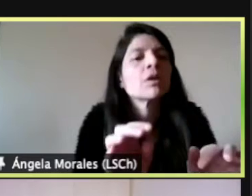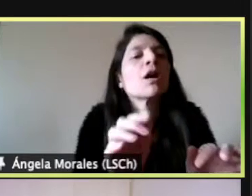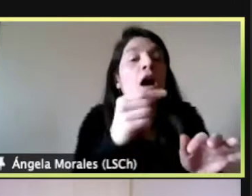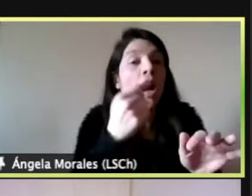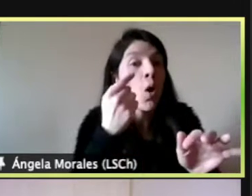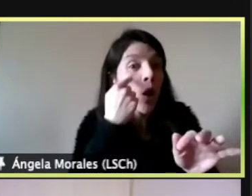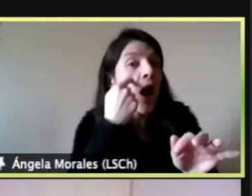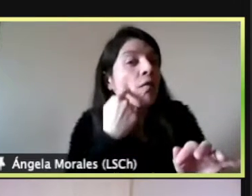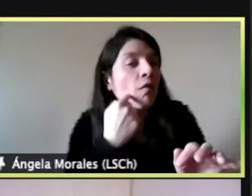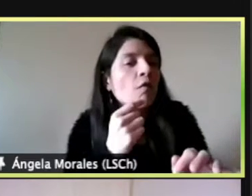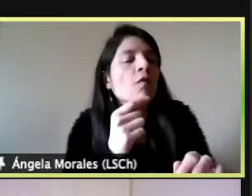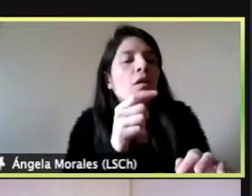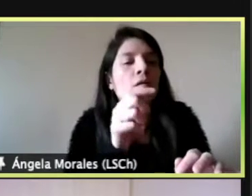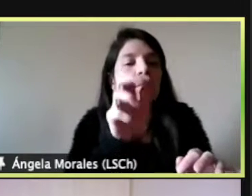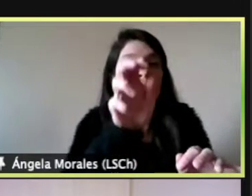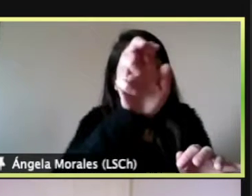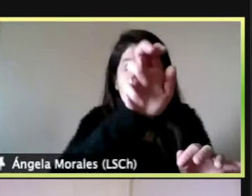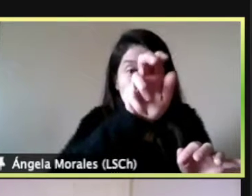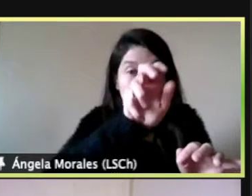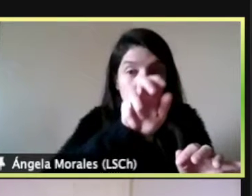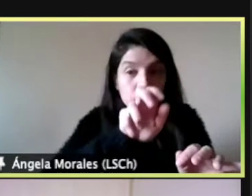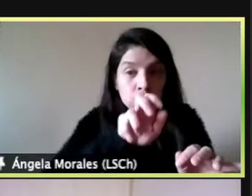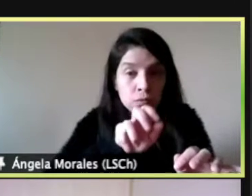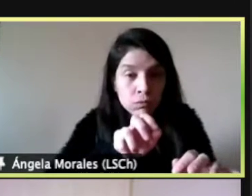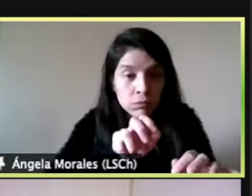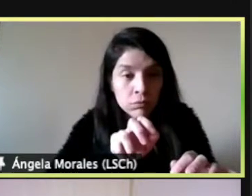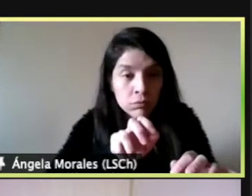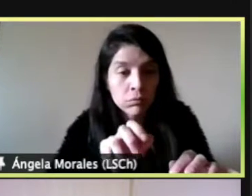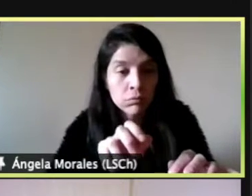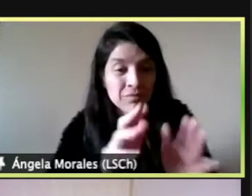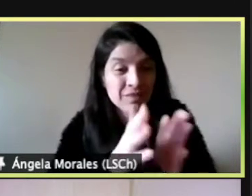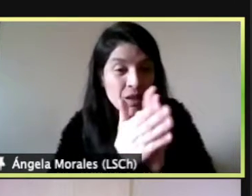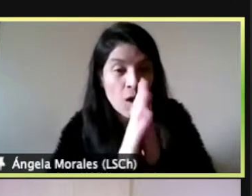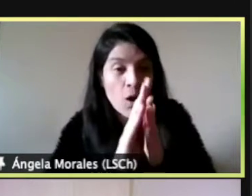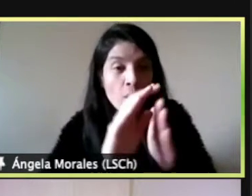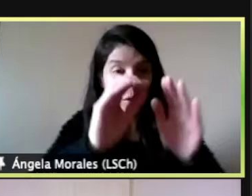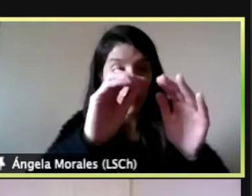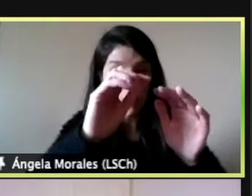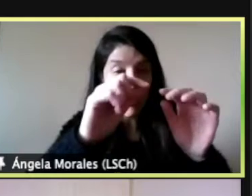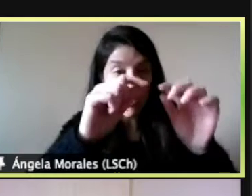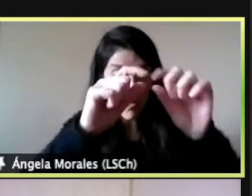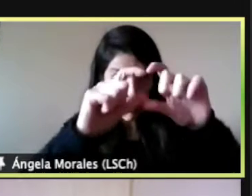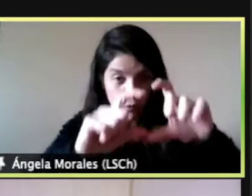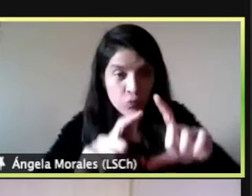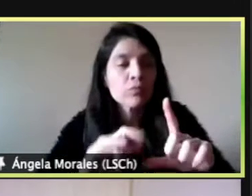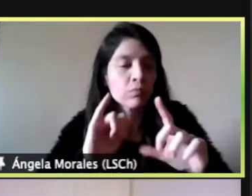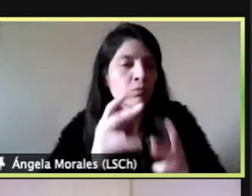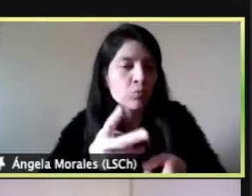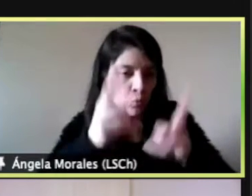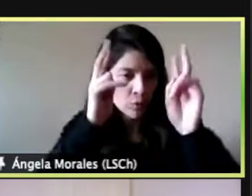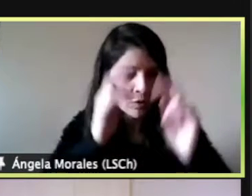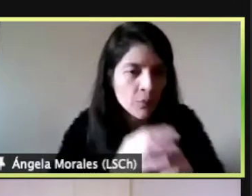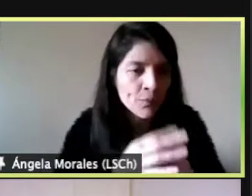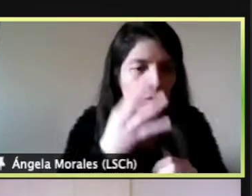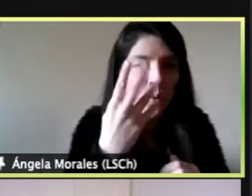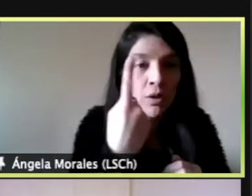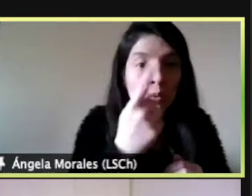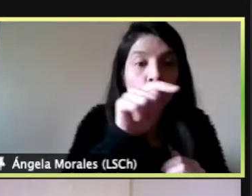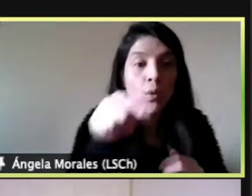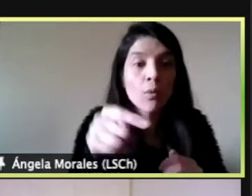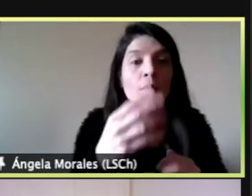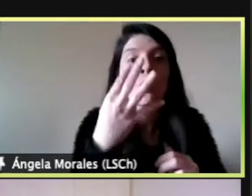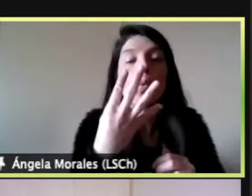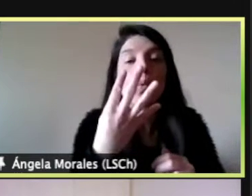Y fíjense que ahora sí voy a tener el valor deseado. Entonces, 41,47 es lo más parecido a